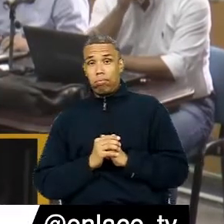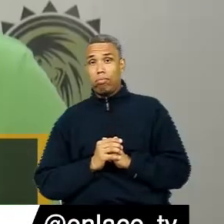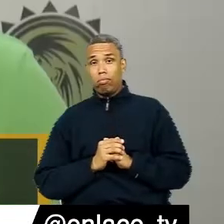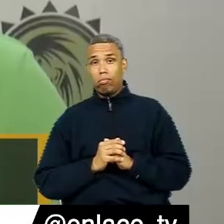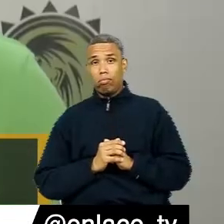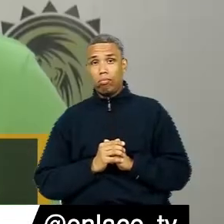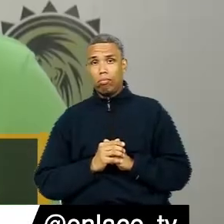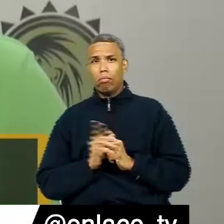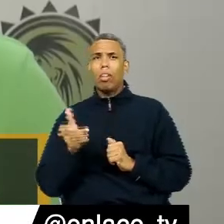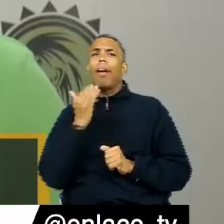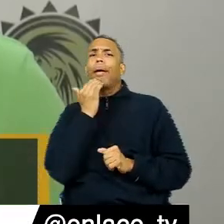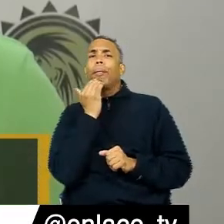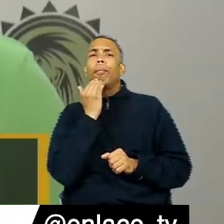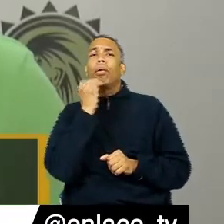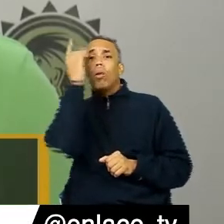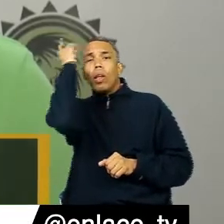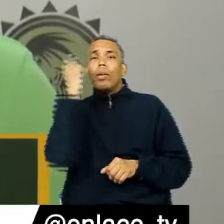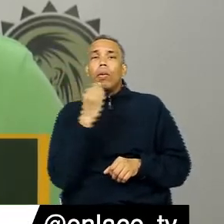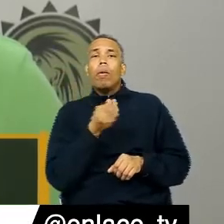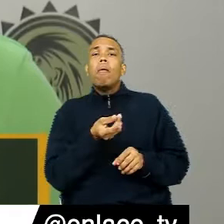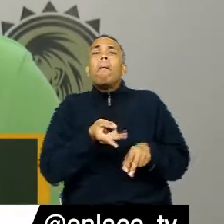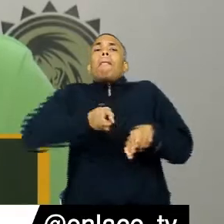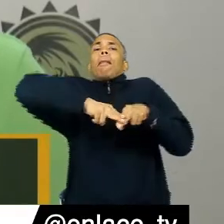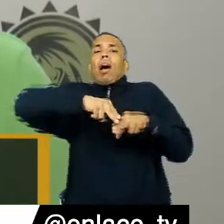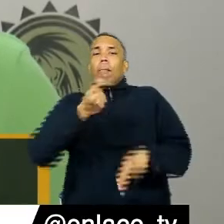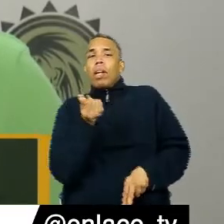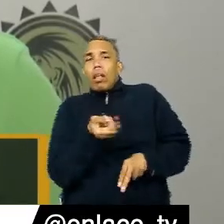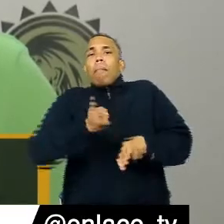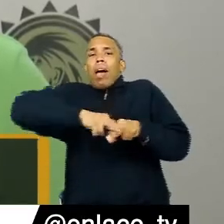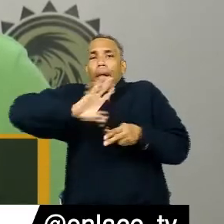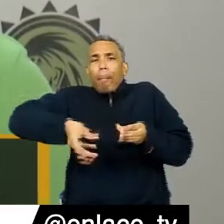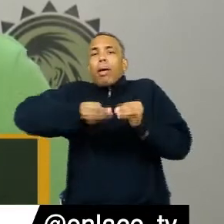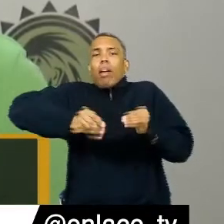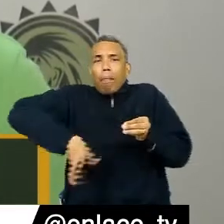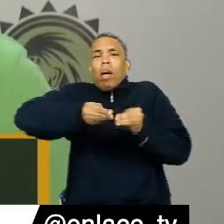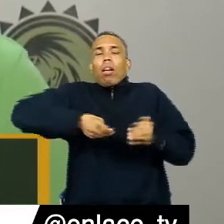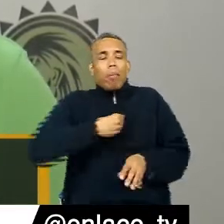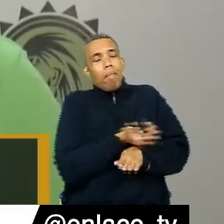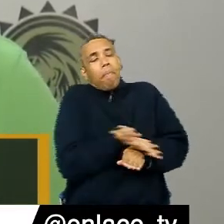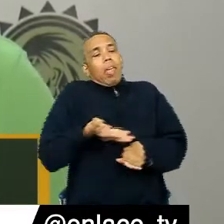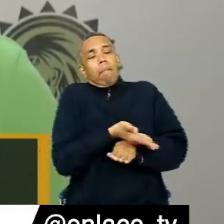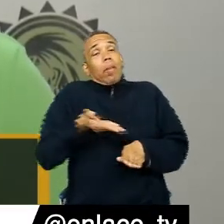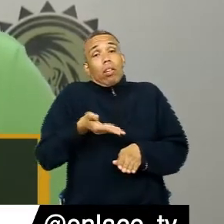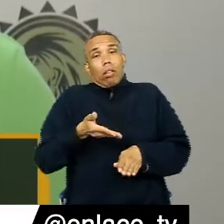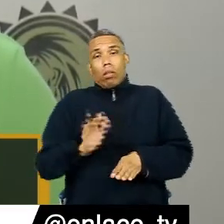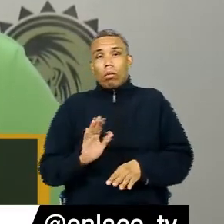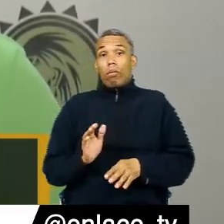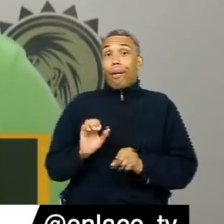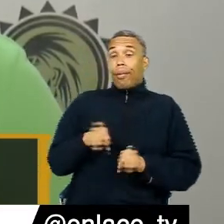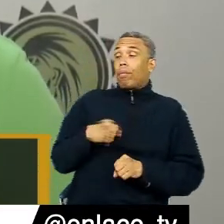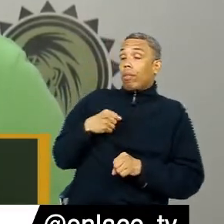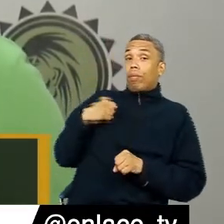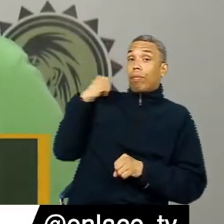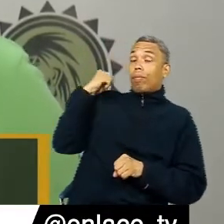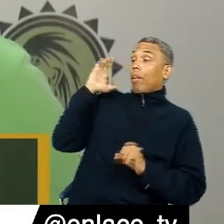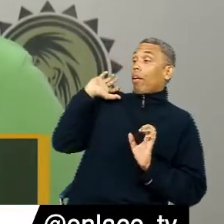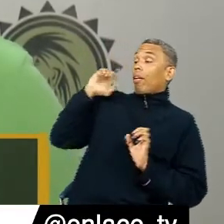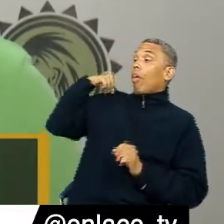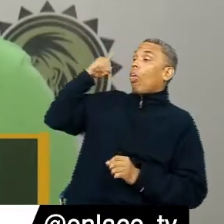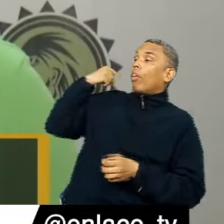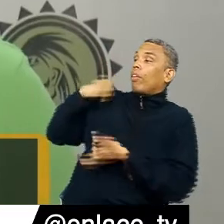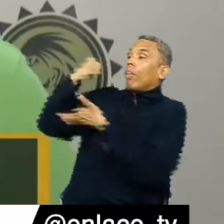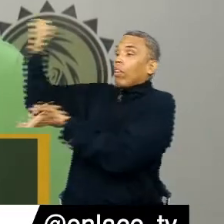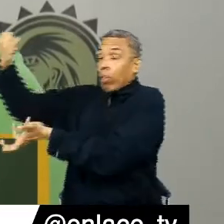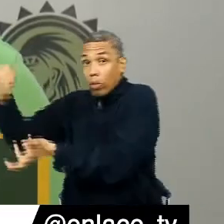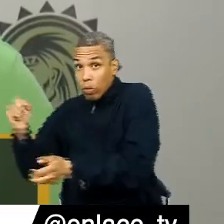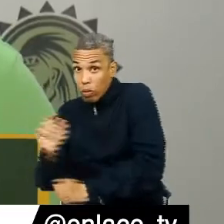querer pedir o solicitar este tipo de iniciativas. Vamos a mirar a ver cuáles son esos proyectos a los que